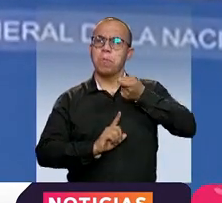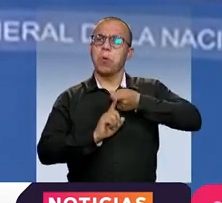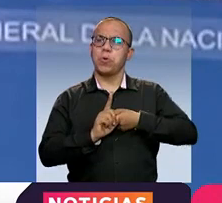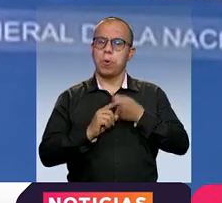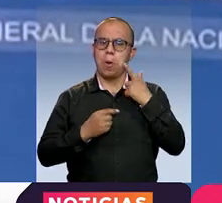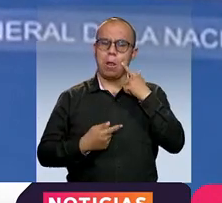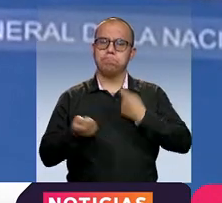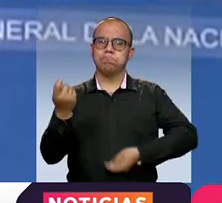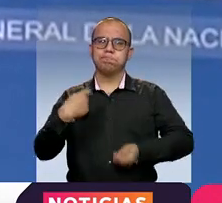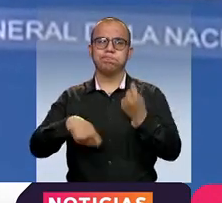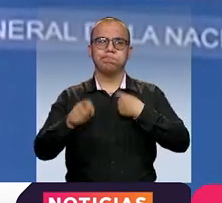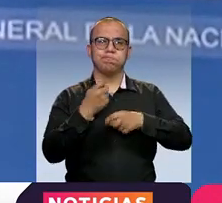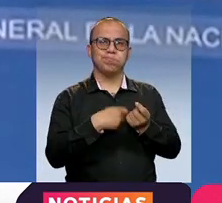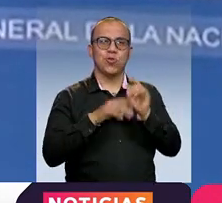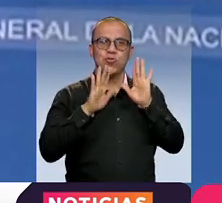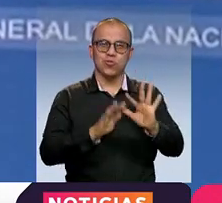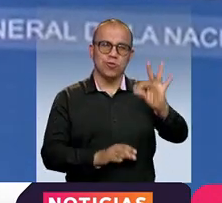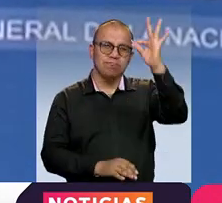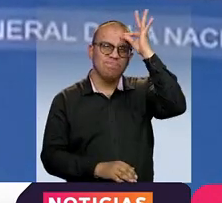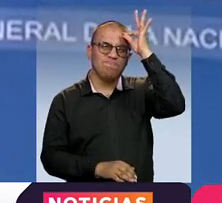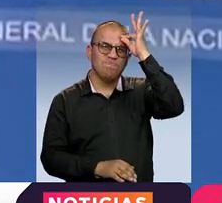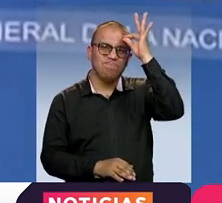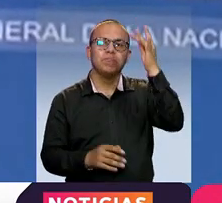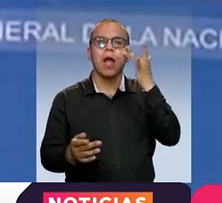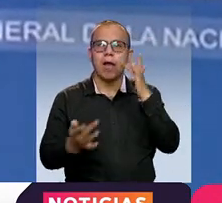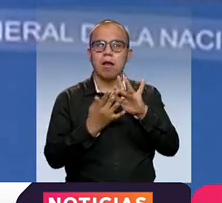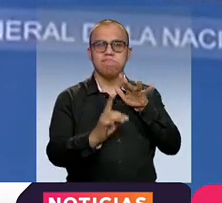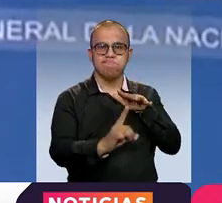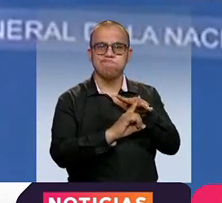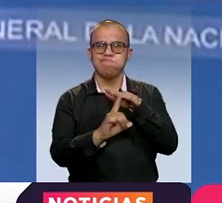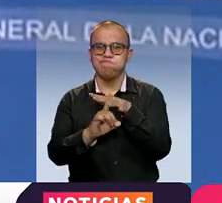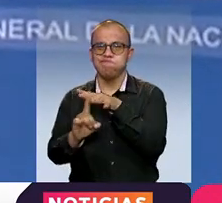en la comercialización de los estupefacientes afectando